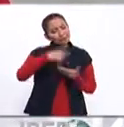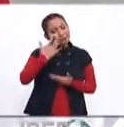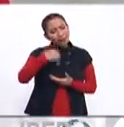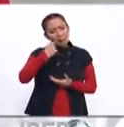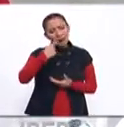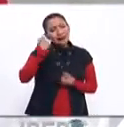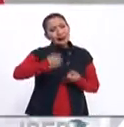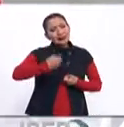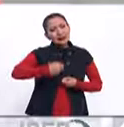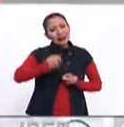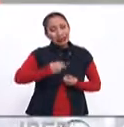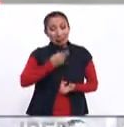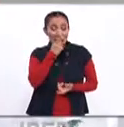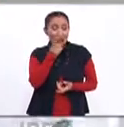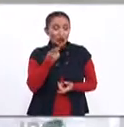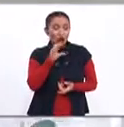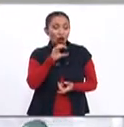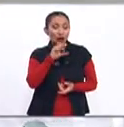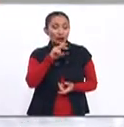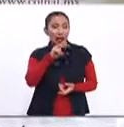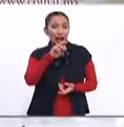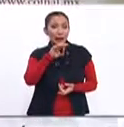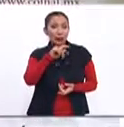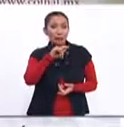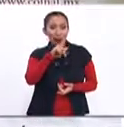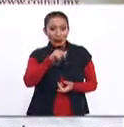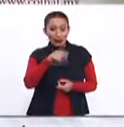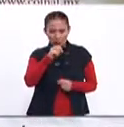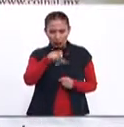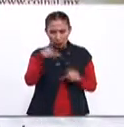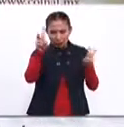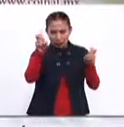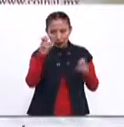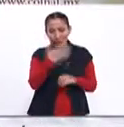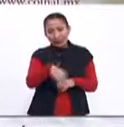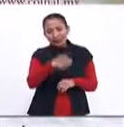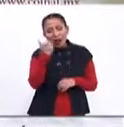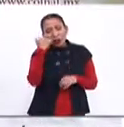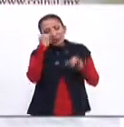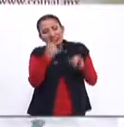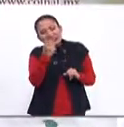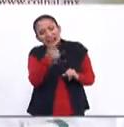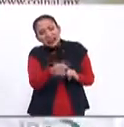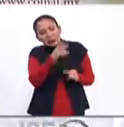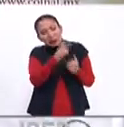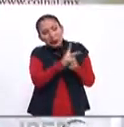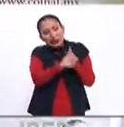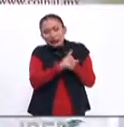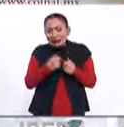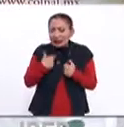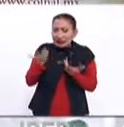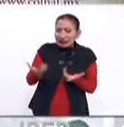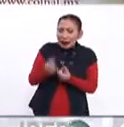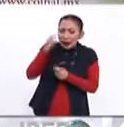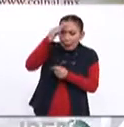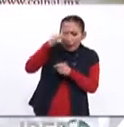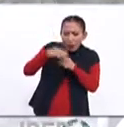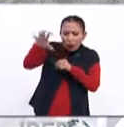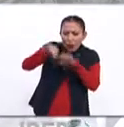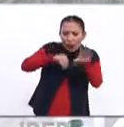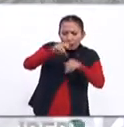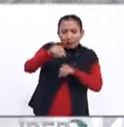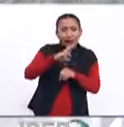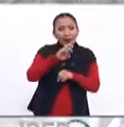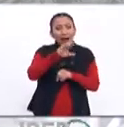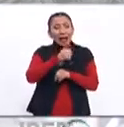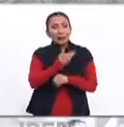de nosotros mismos, decía Octavio Paz. En este contexto de búsqueda de identidad y de rescate de la memoria, Rebeca